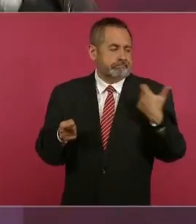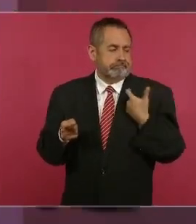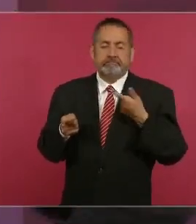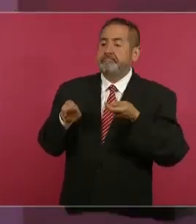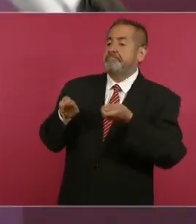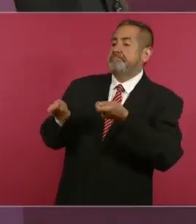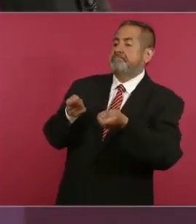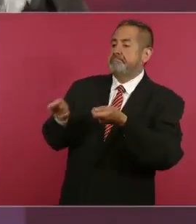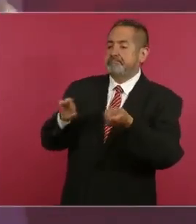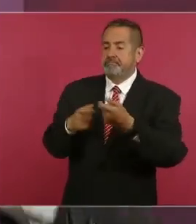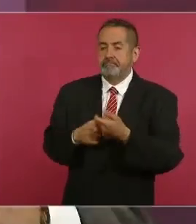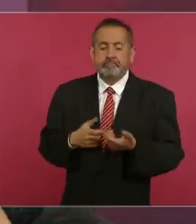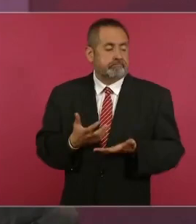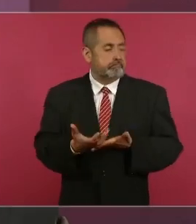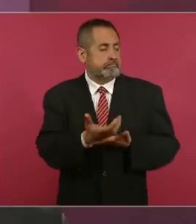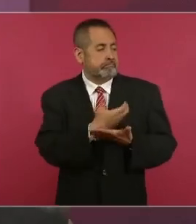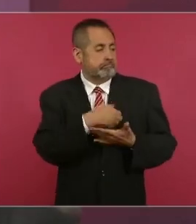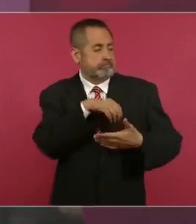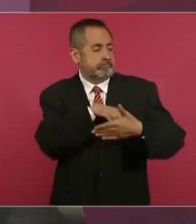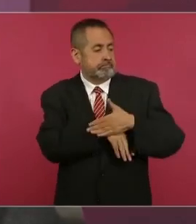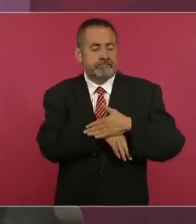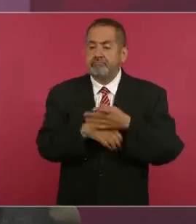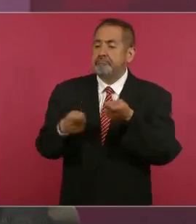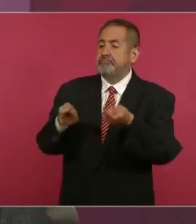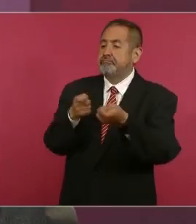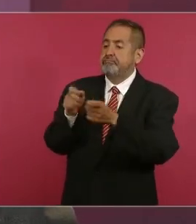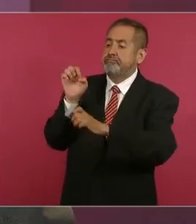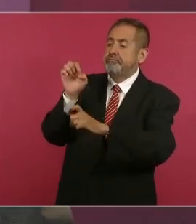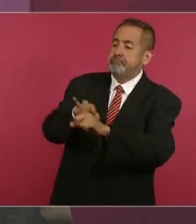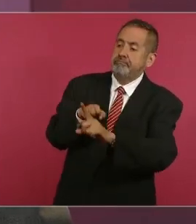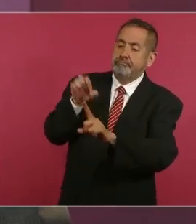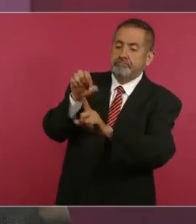y ganar dinero